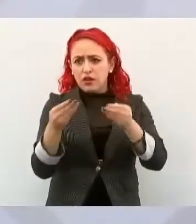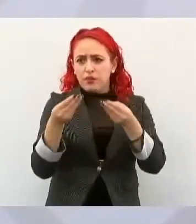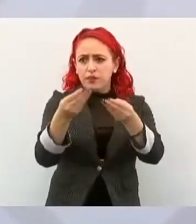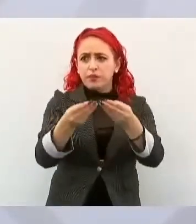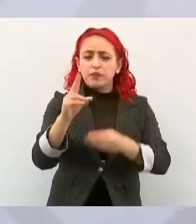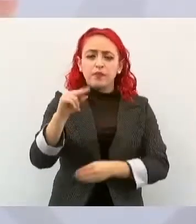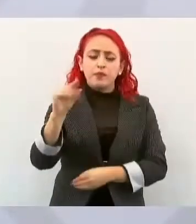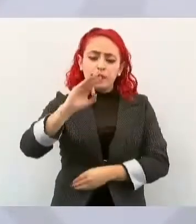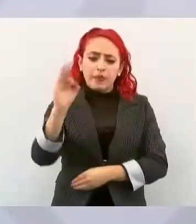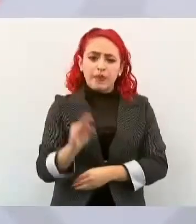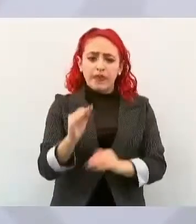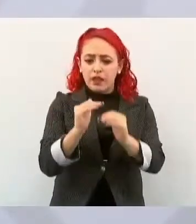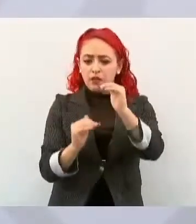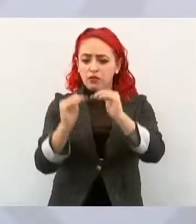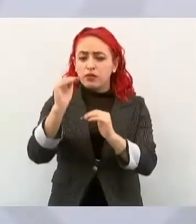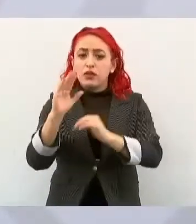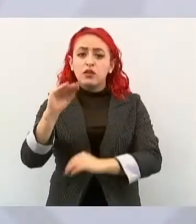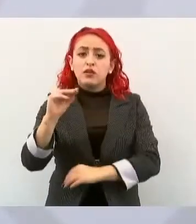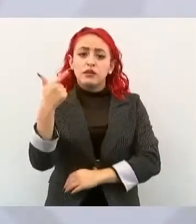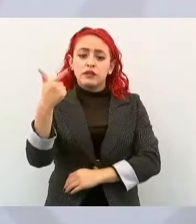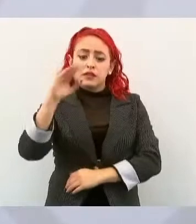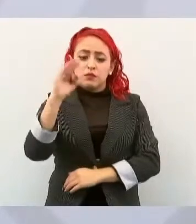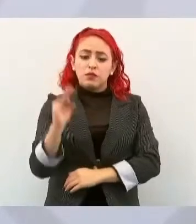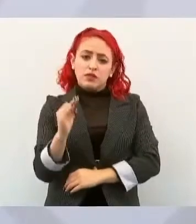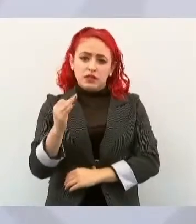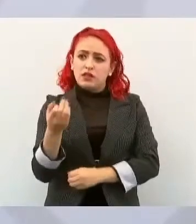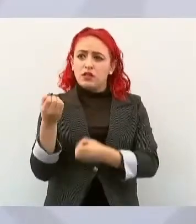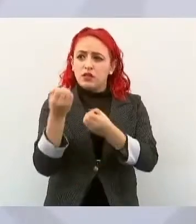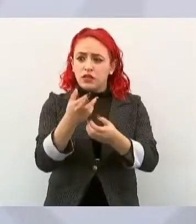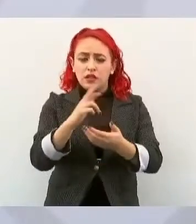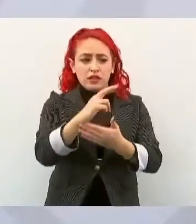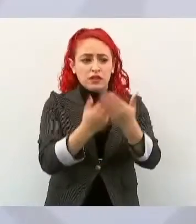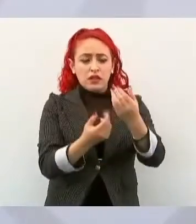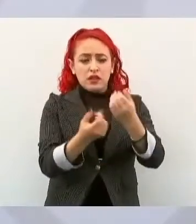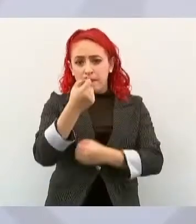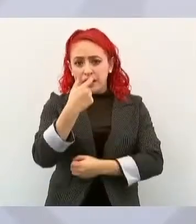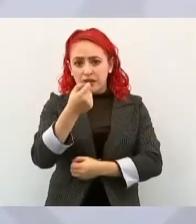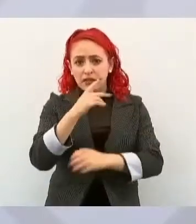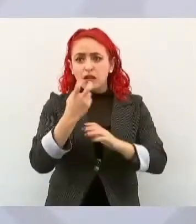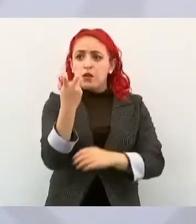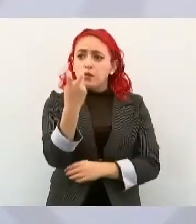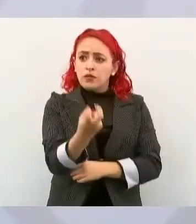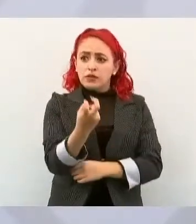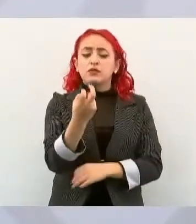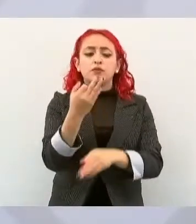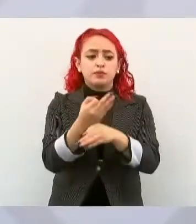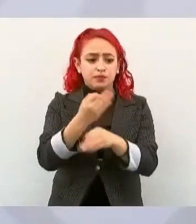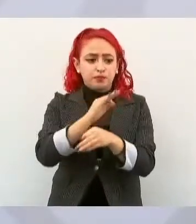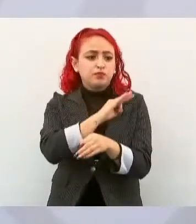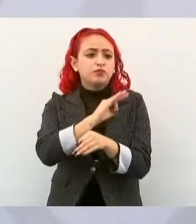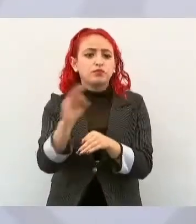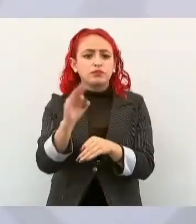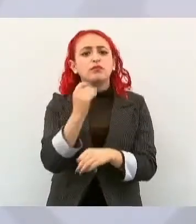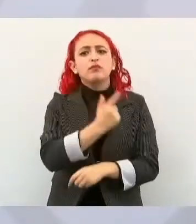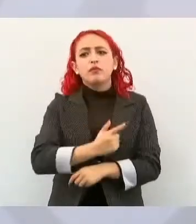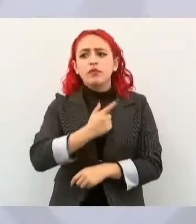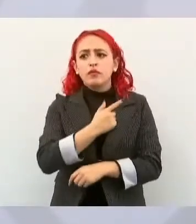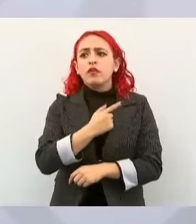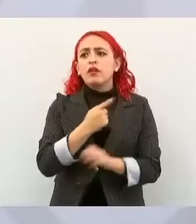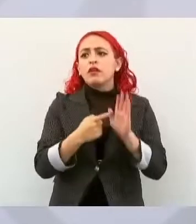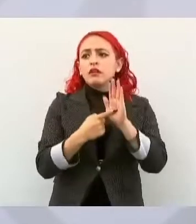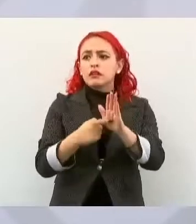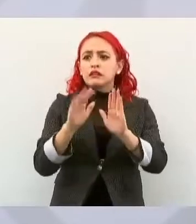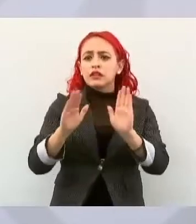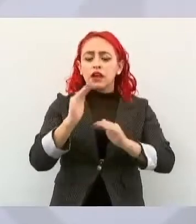del 80% al 97% de recetas surtidas. Por eso es que hoy podemos estar con mucho gusto planteando